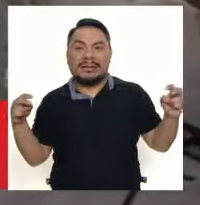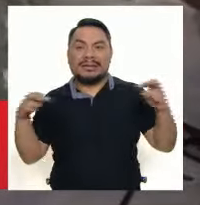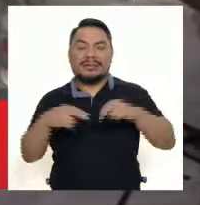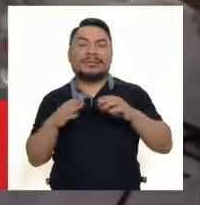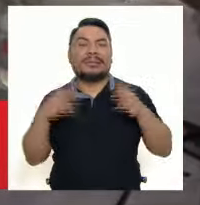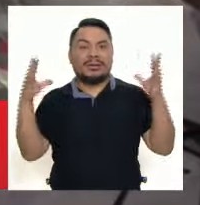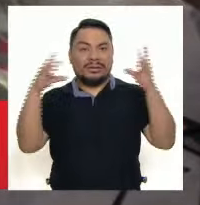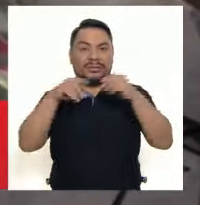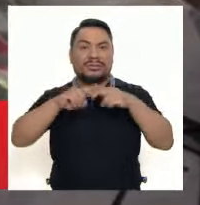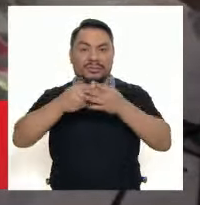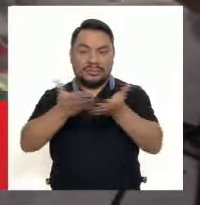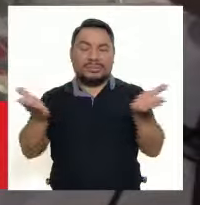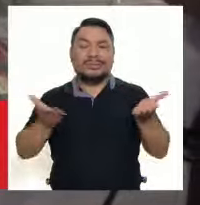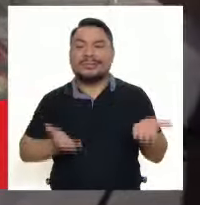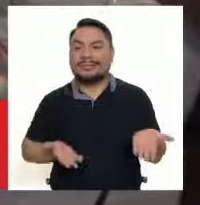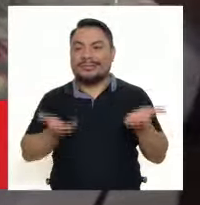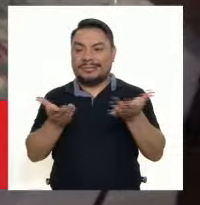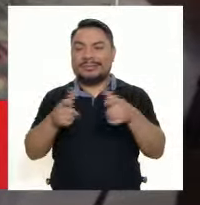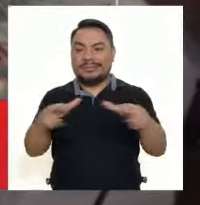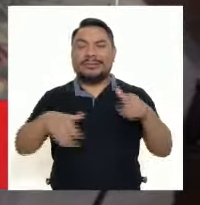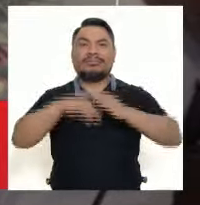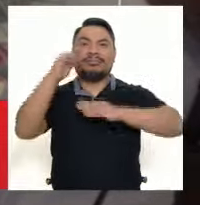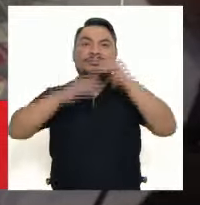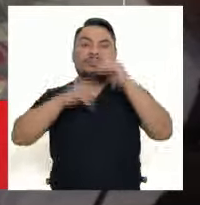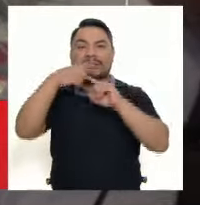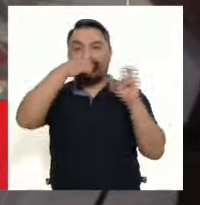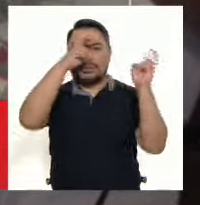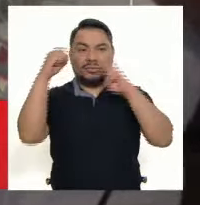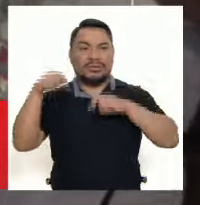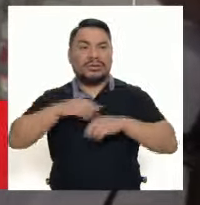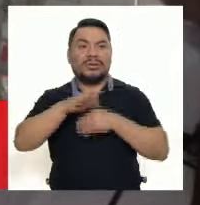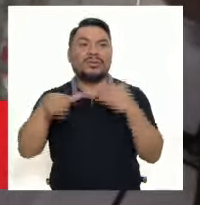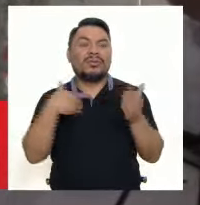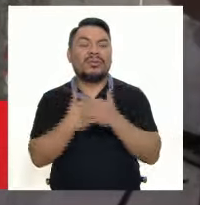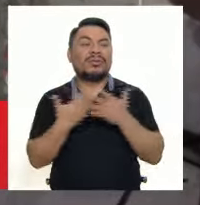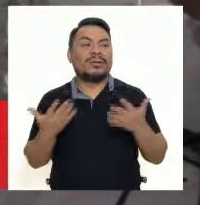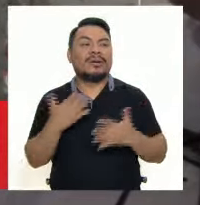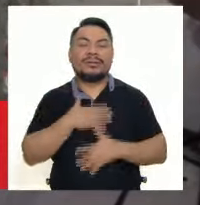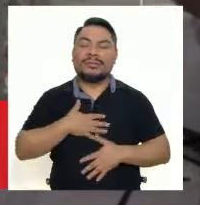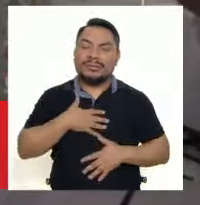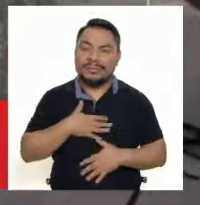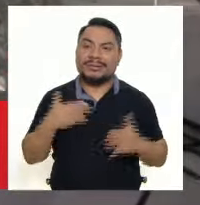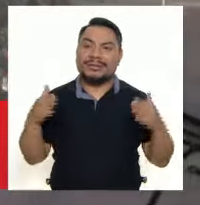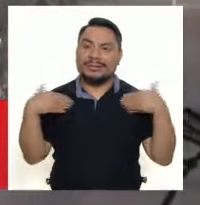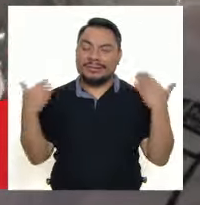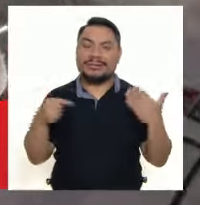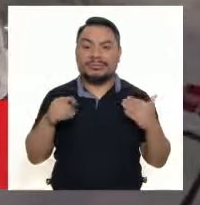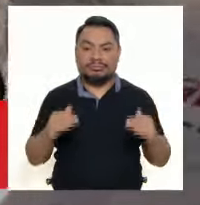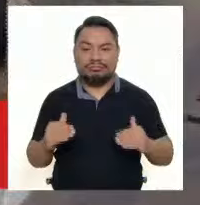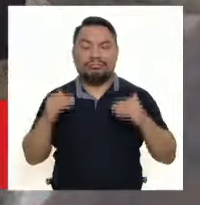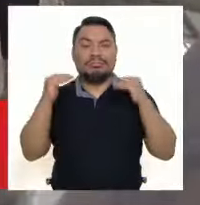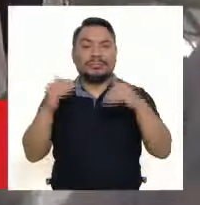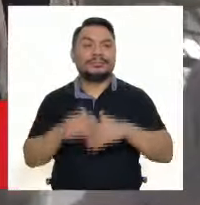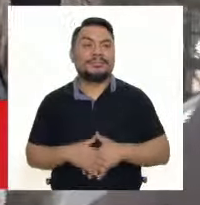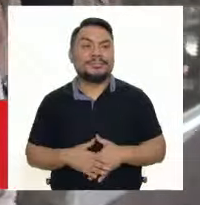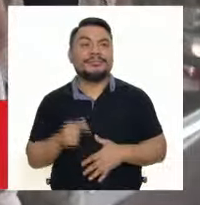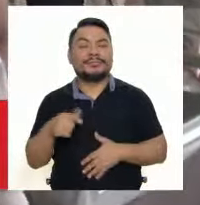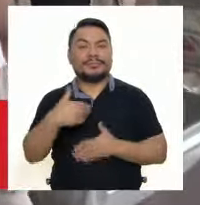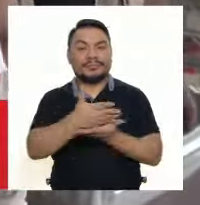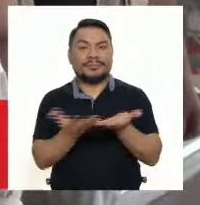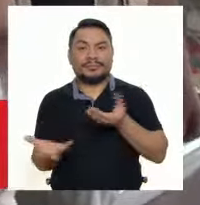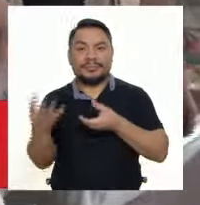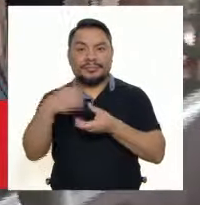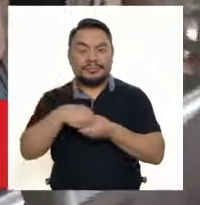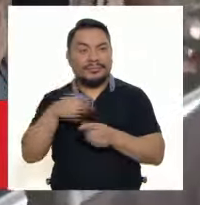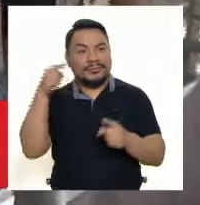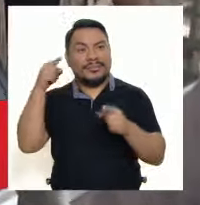de la inauguración y entrega de esta infraestructura turística que a todos los ucayalinos nos va a poner en un nivel y ser ya parte